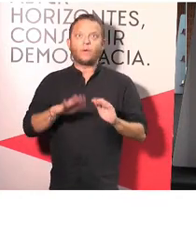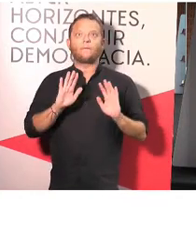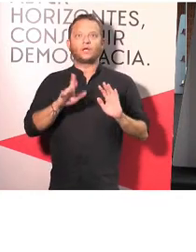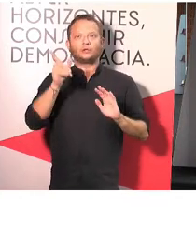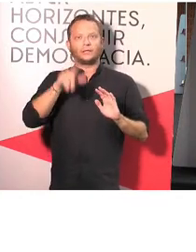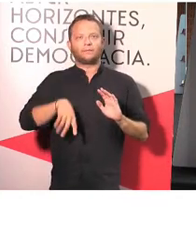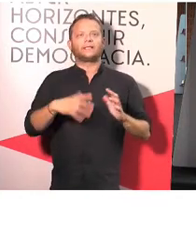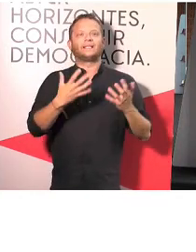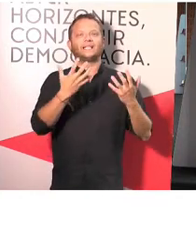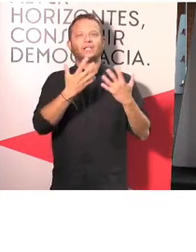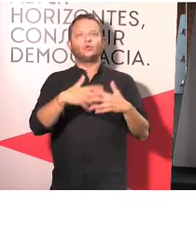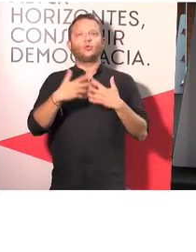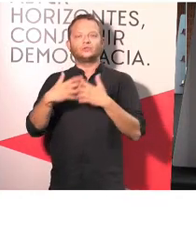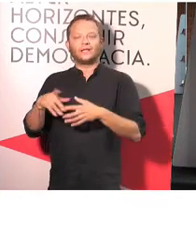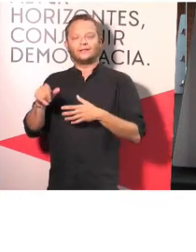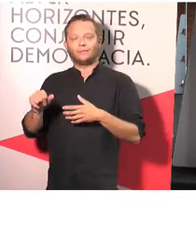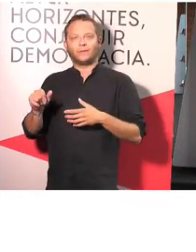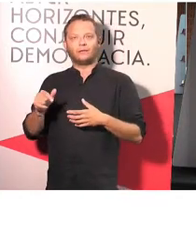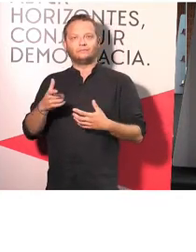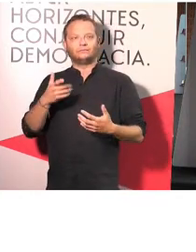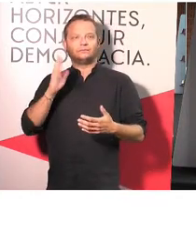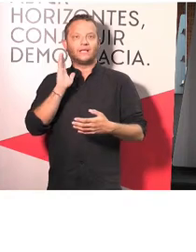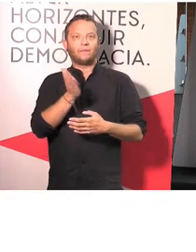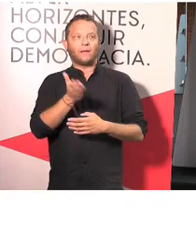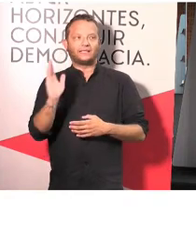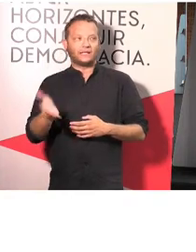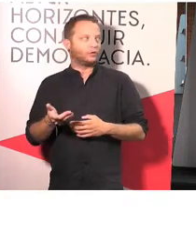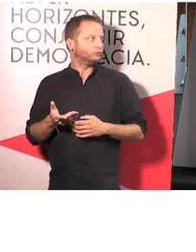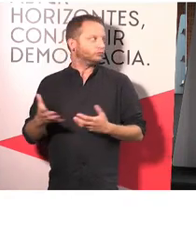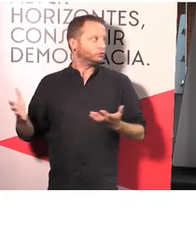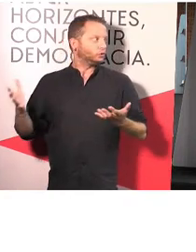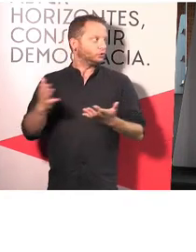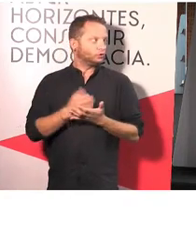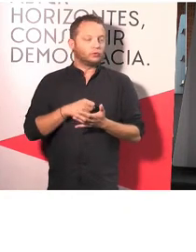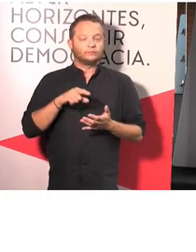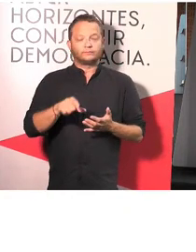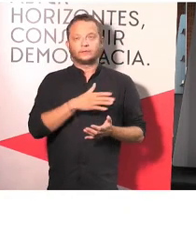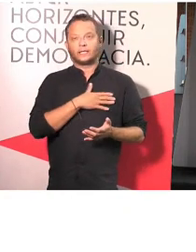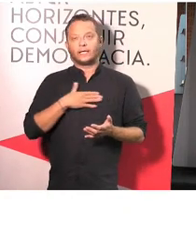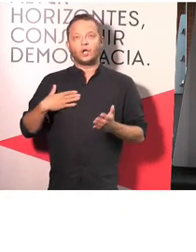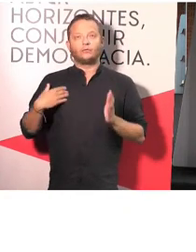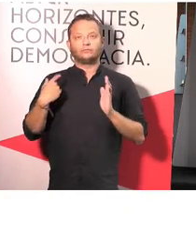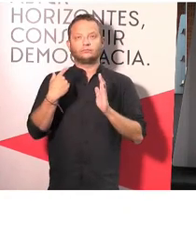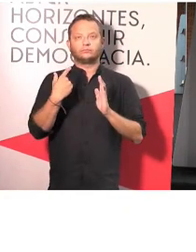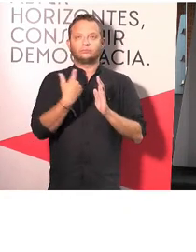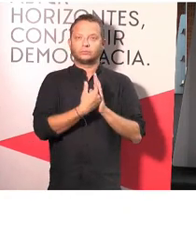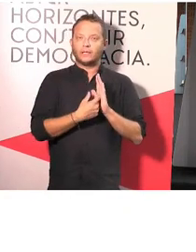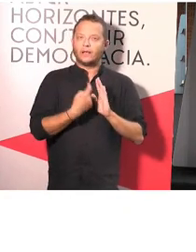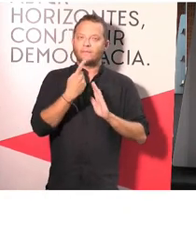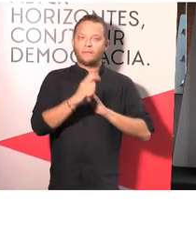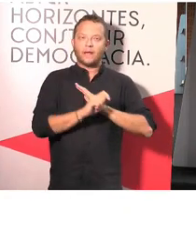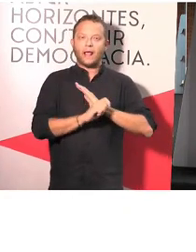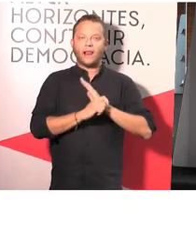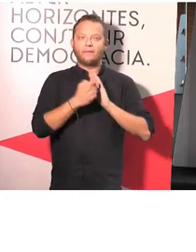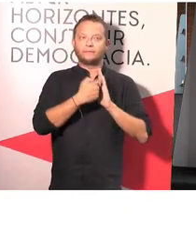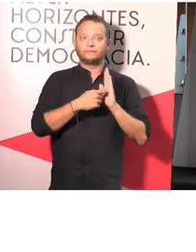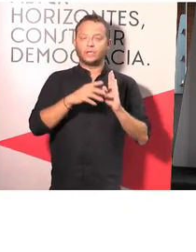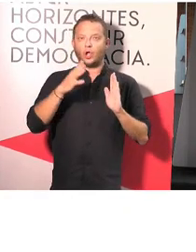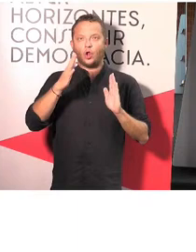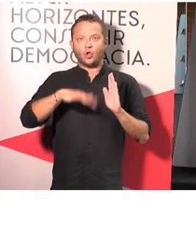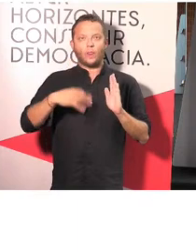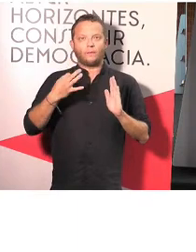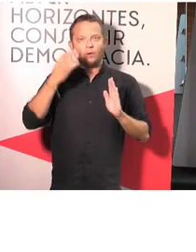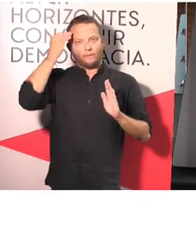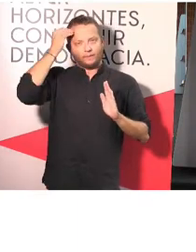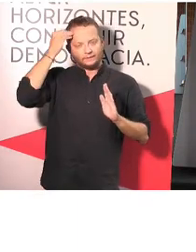son industrias en que se ha impactado, ¿no? Entonces, con todo esto, es lo que quiero apuntar es la primera clave, en el sentido de que no tenemos que